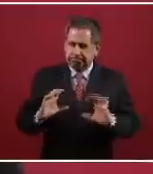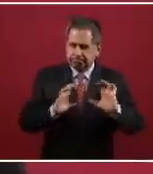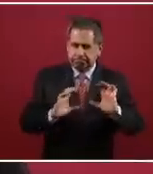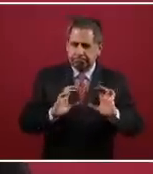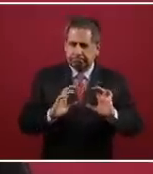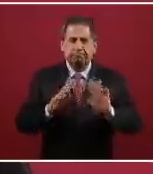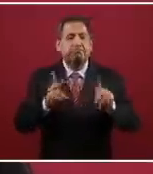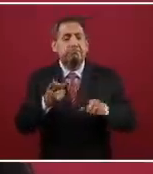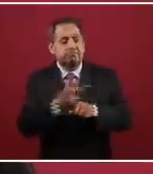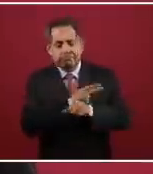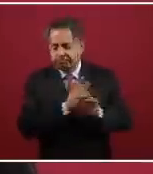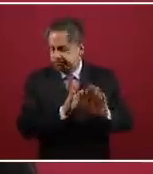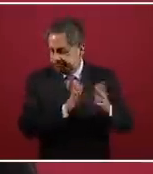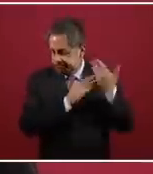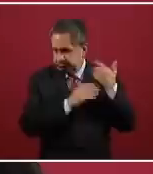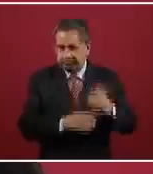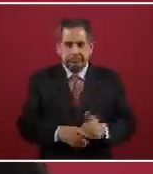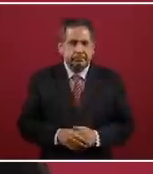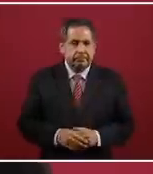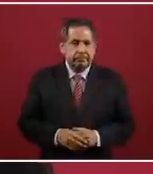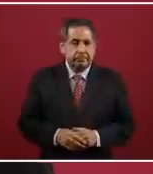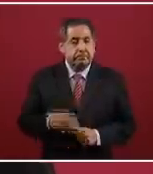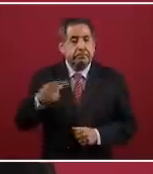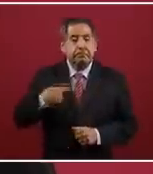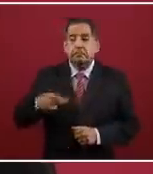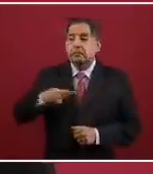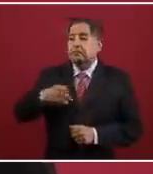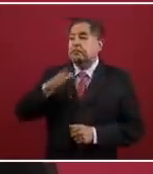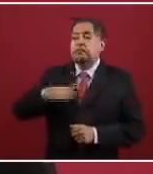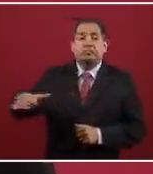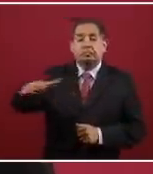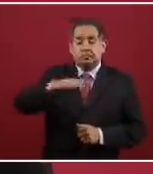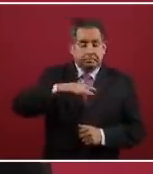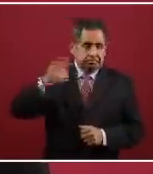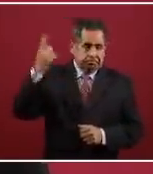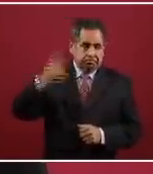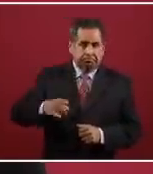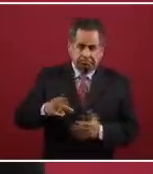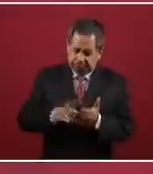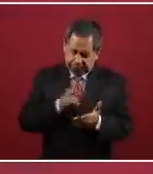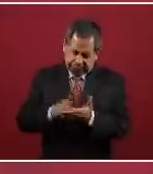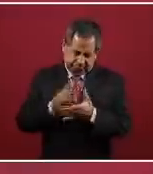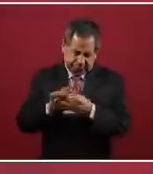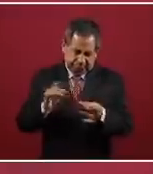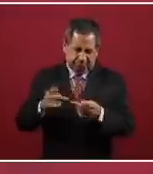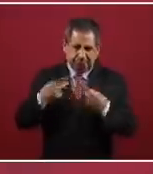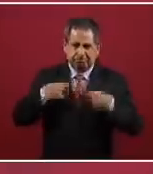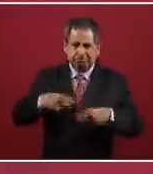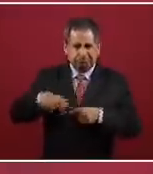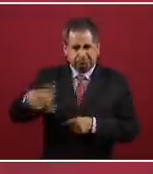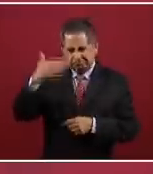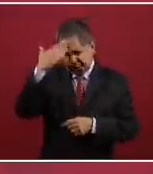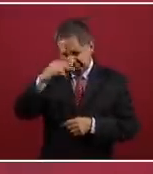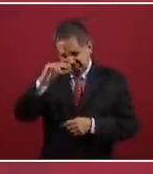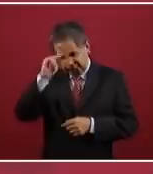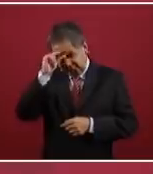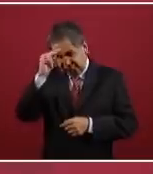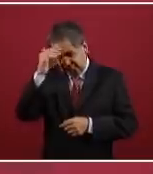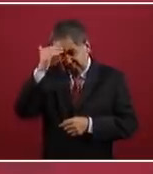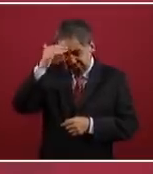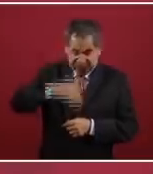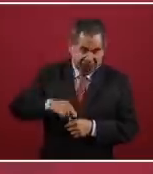comentando esto. Pero el pueblo, repito, mucha pieza. Y